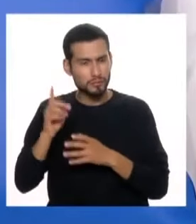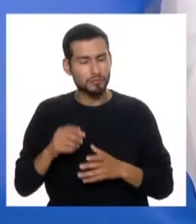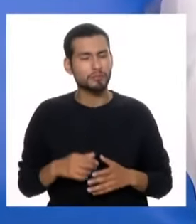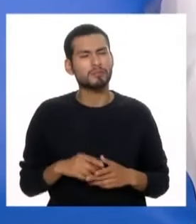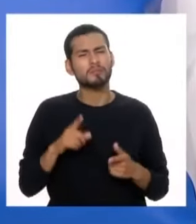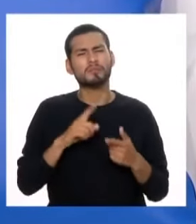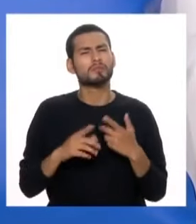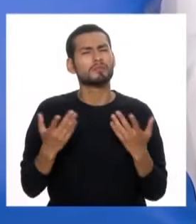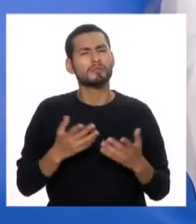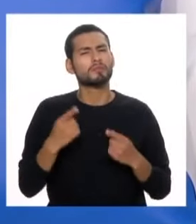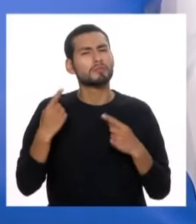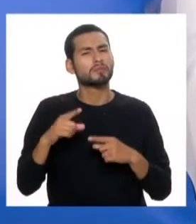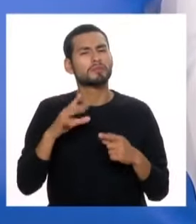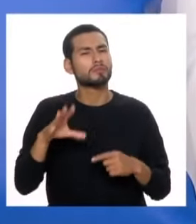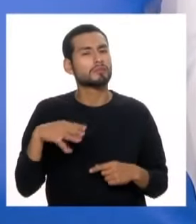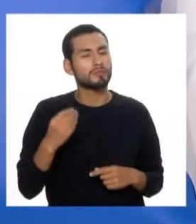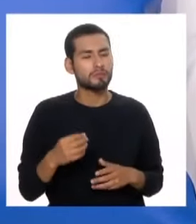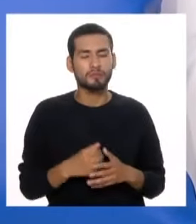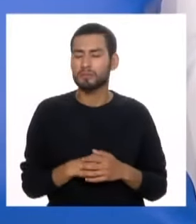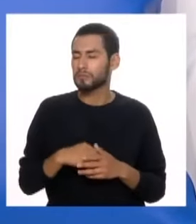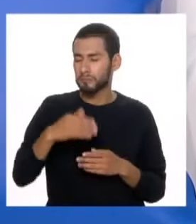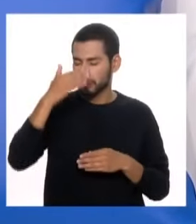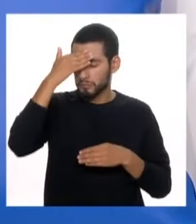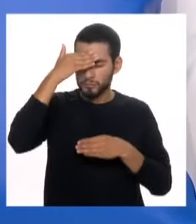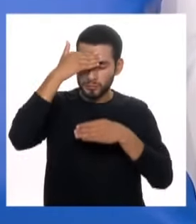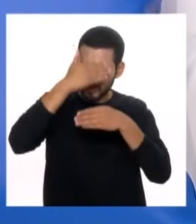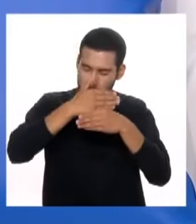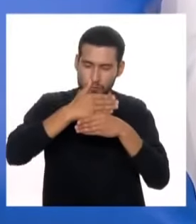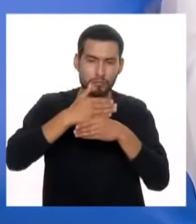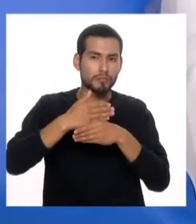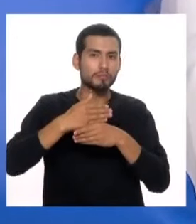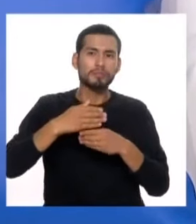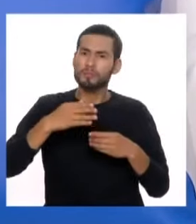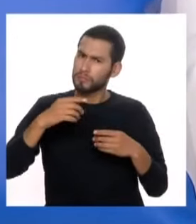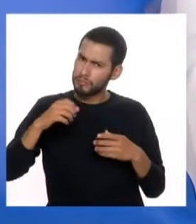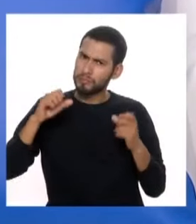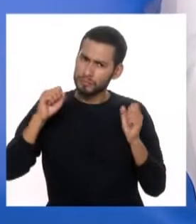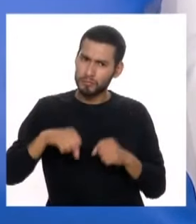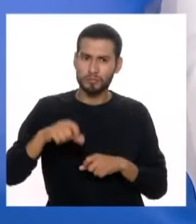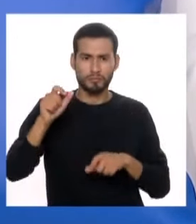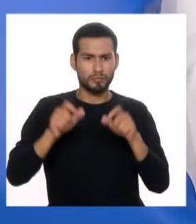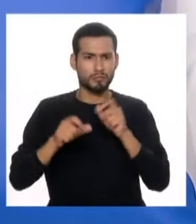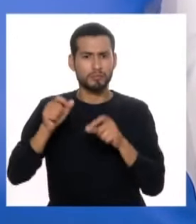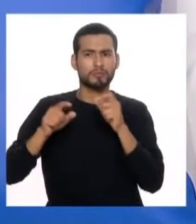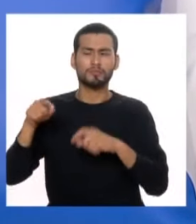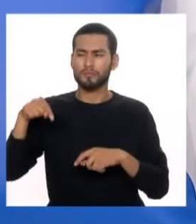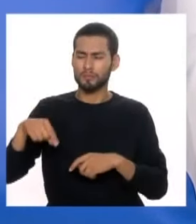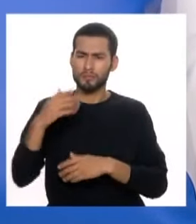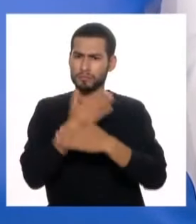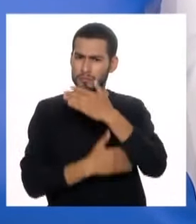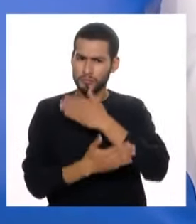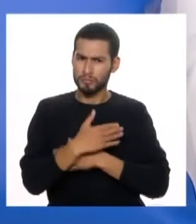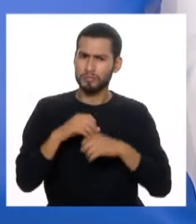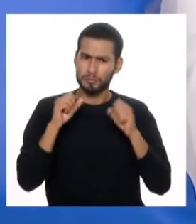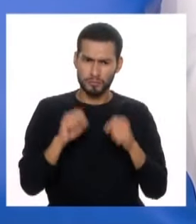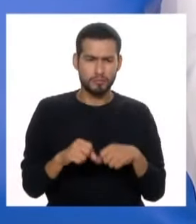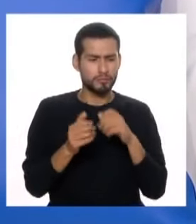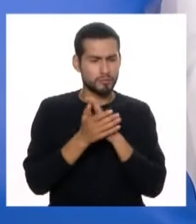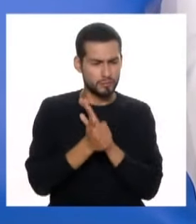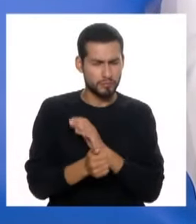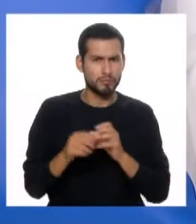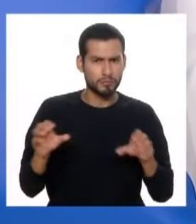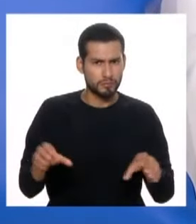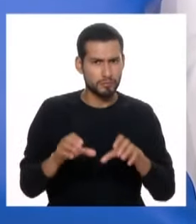eso pasa mucho por el desconocimiento de las reales capacidades que una persona con discapacidad pueda tener